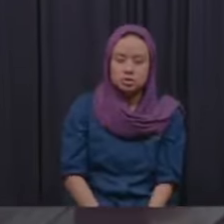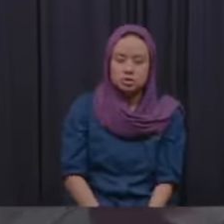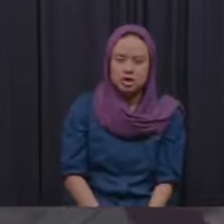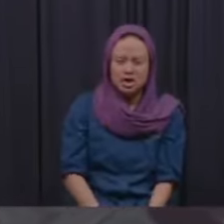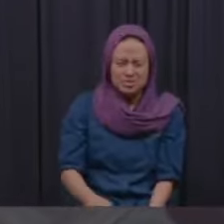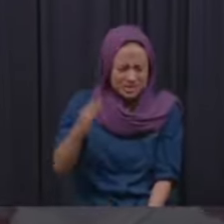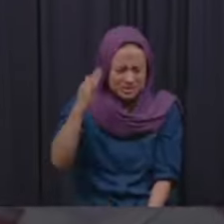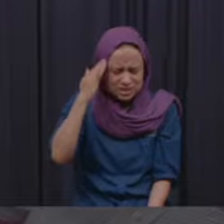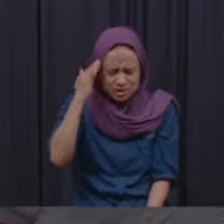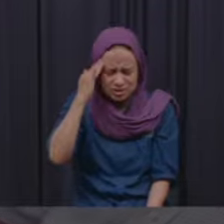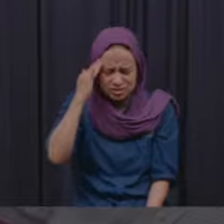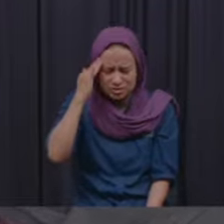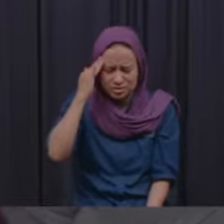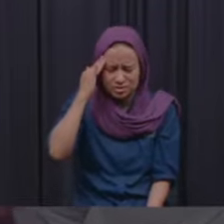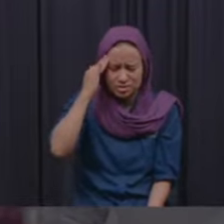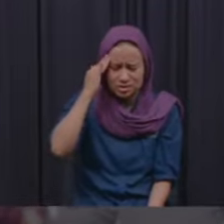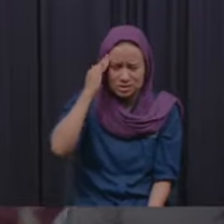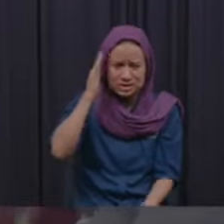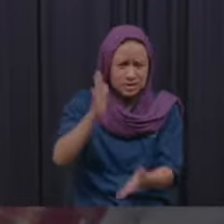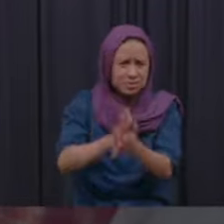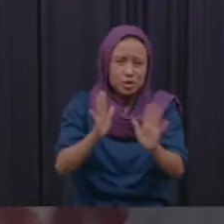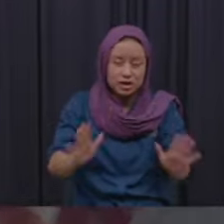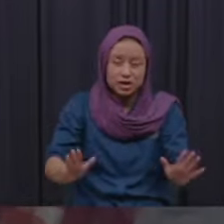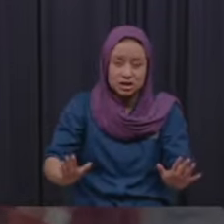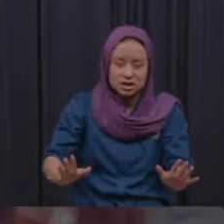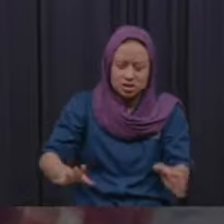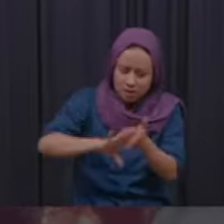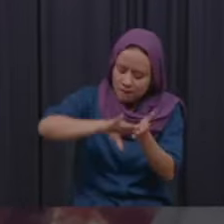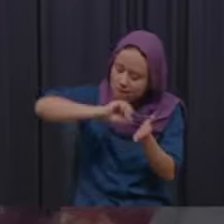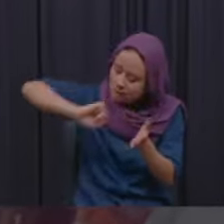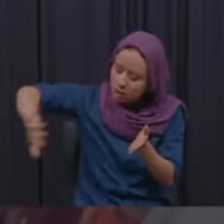Pensamientos suicidas se van.